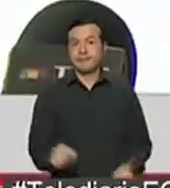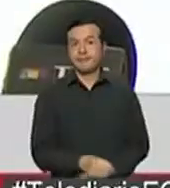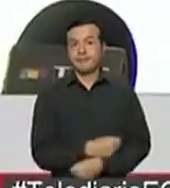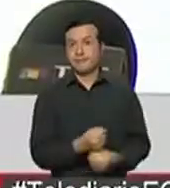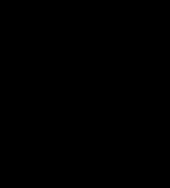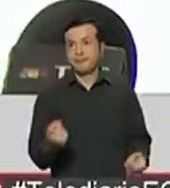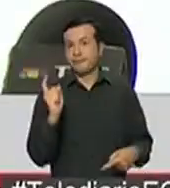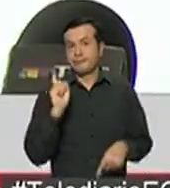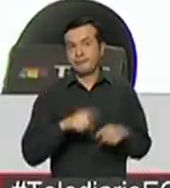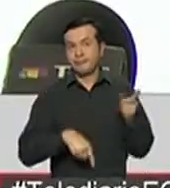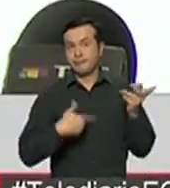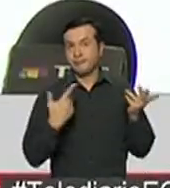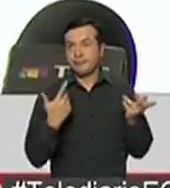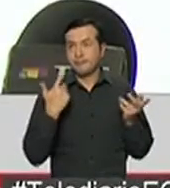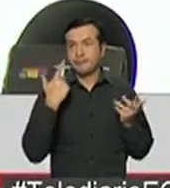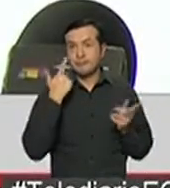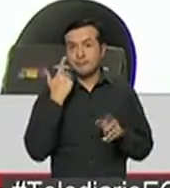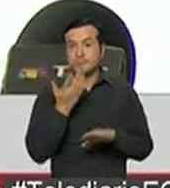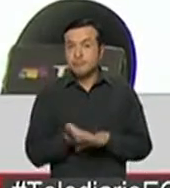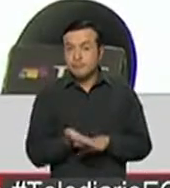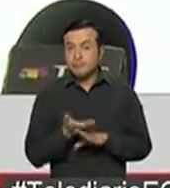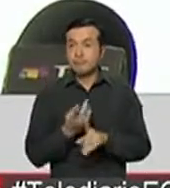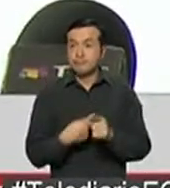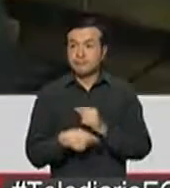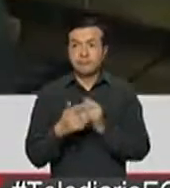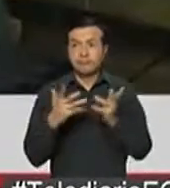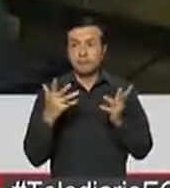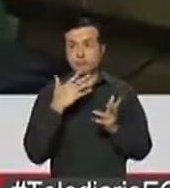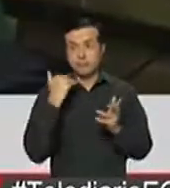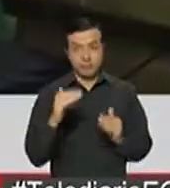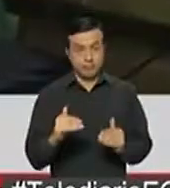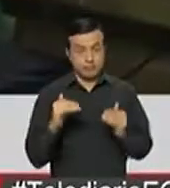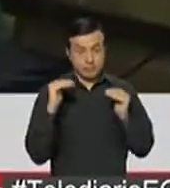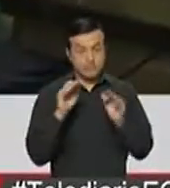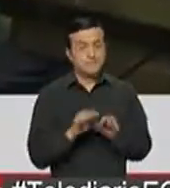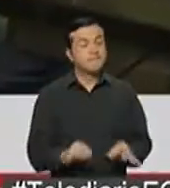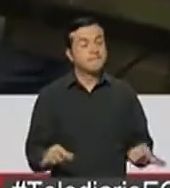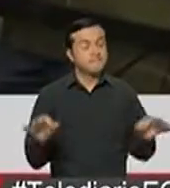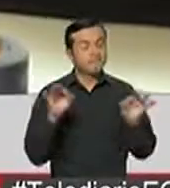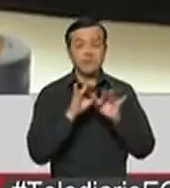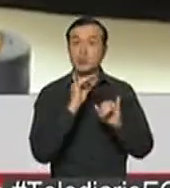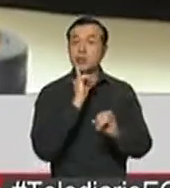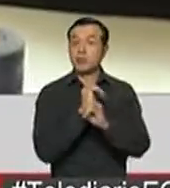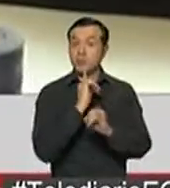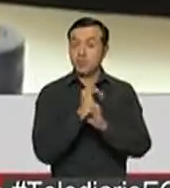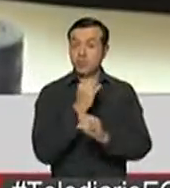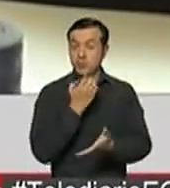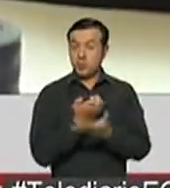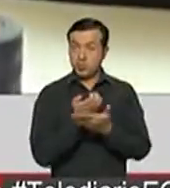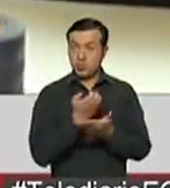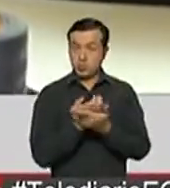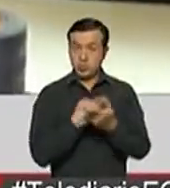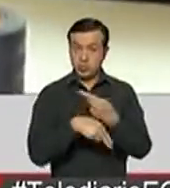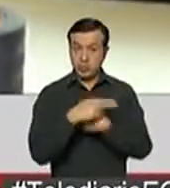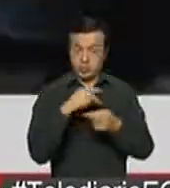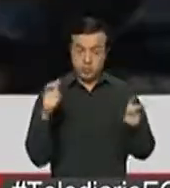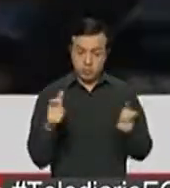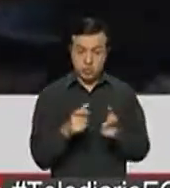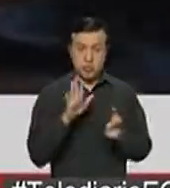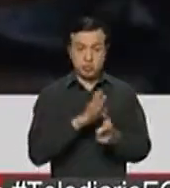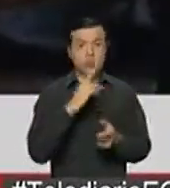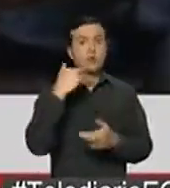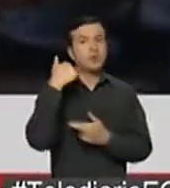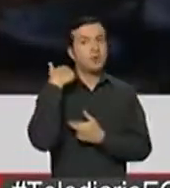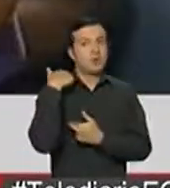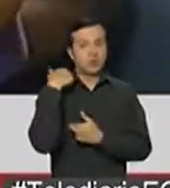para poder vender y tienen que mejorar. De tal manera que el Instituto de Economía Popular y Solidaria será el encargado